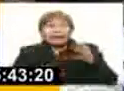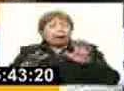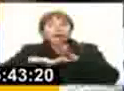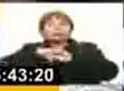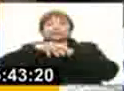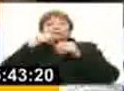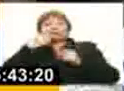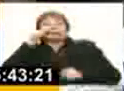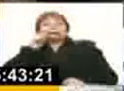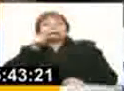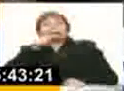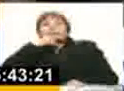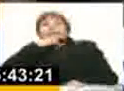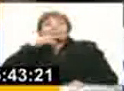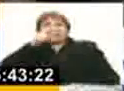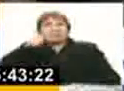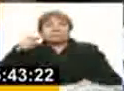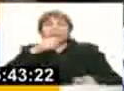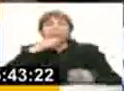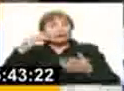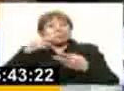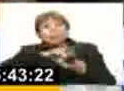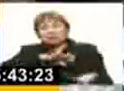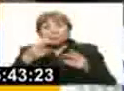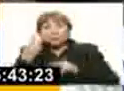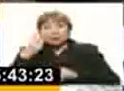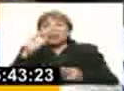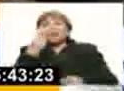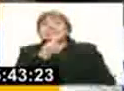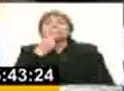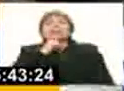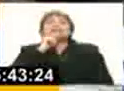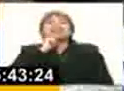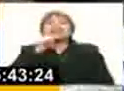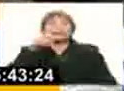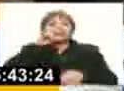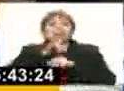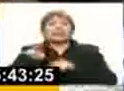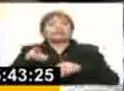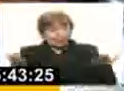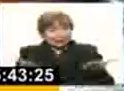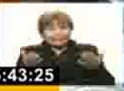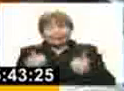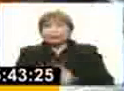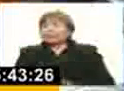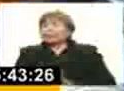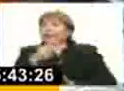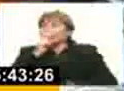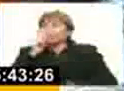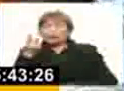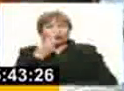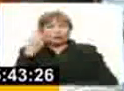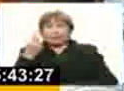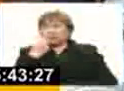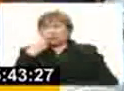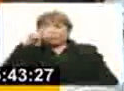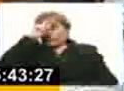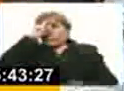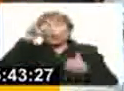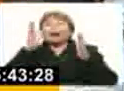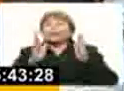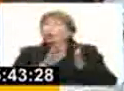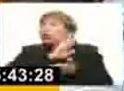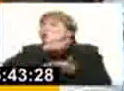es capaz de decirle una mujer viuda que solo le falta que la violen ustedes no solamente son peruanos